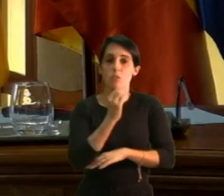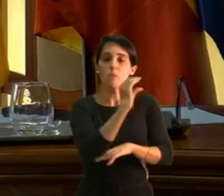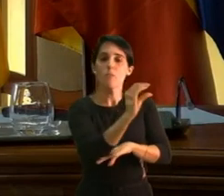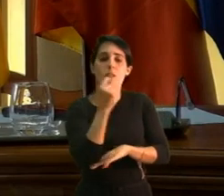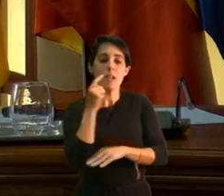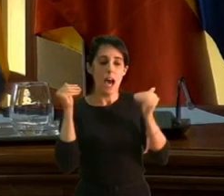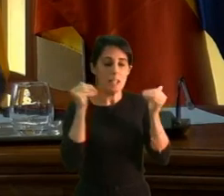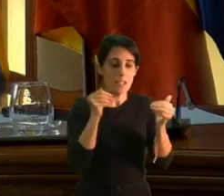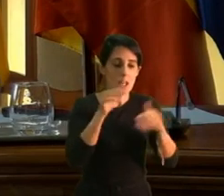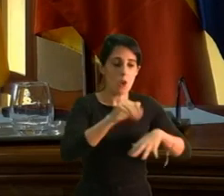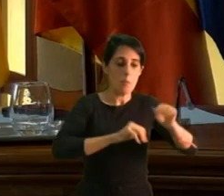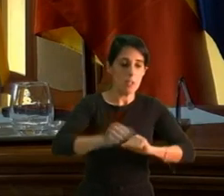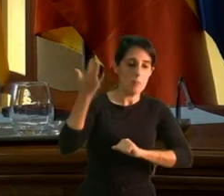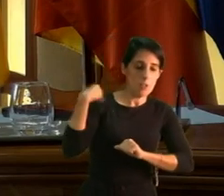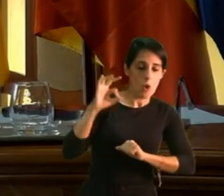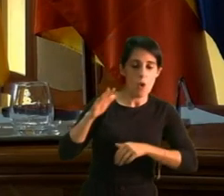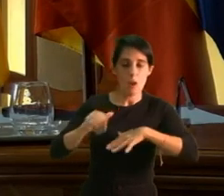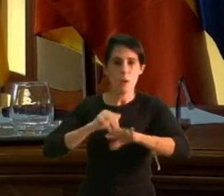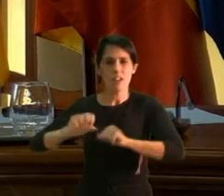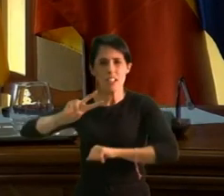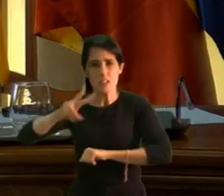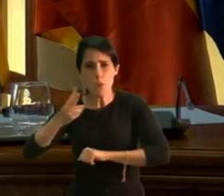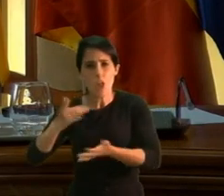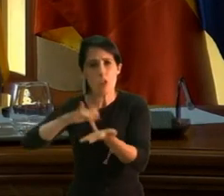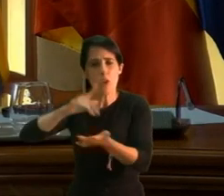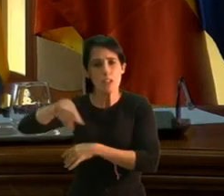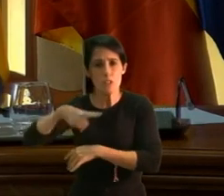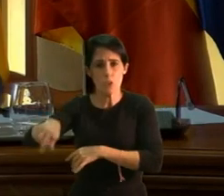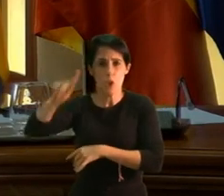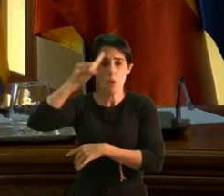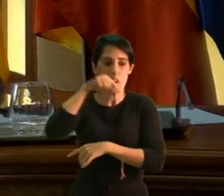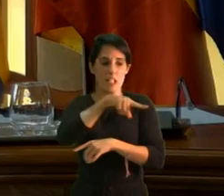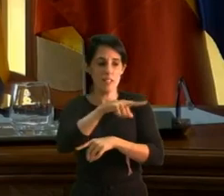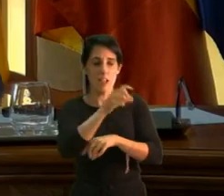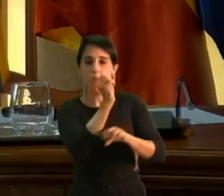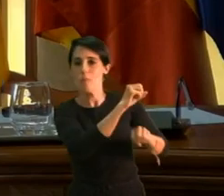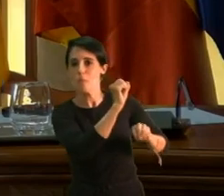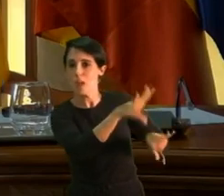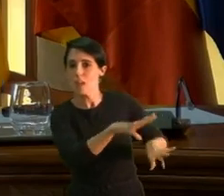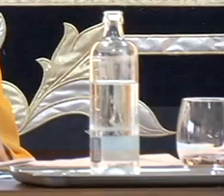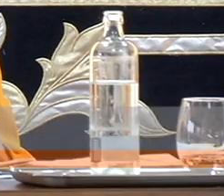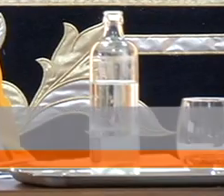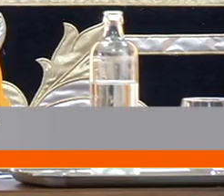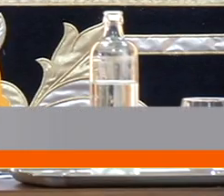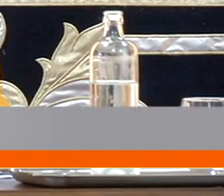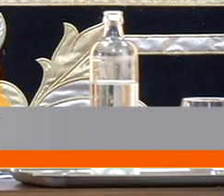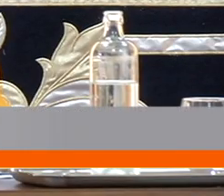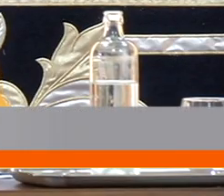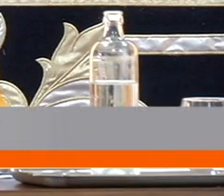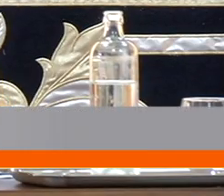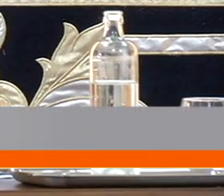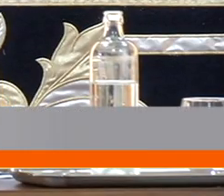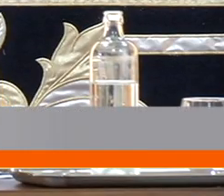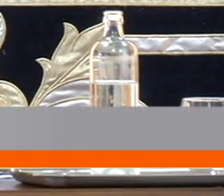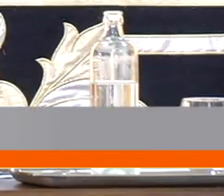convocatoria, si es que va a haber una segunda convocatoria porque aquella se desistió de ella, si alguien nos lo puede aclarar, por favor. Por otro lado, el